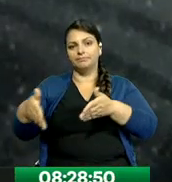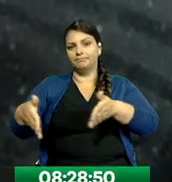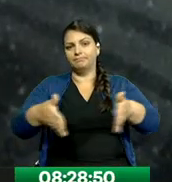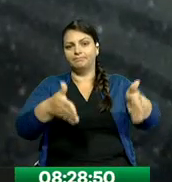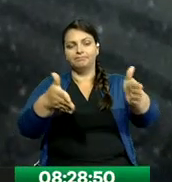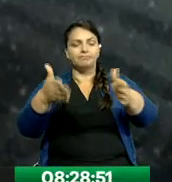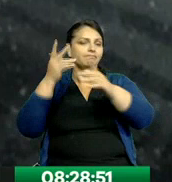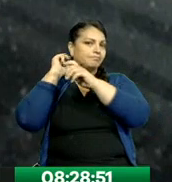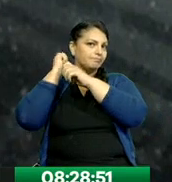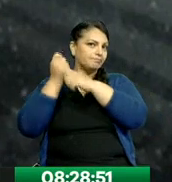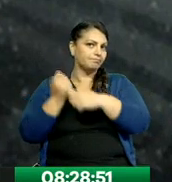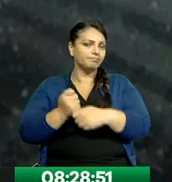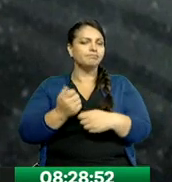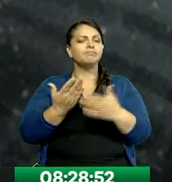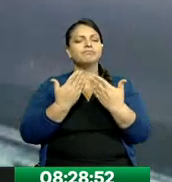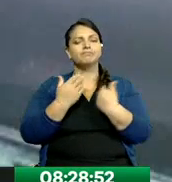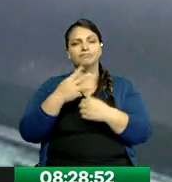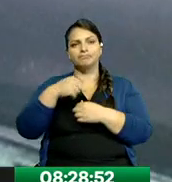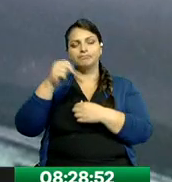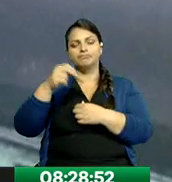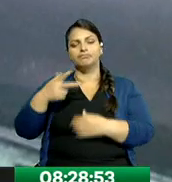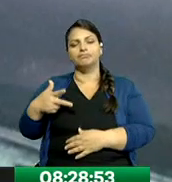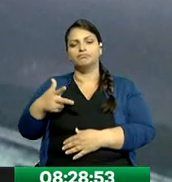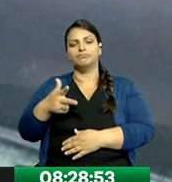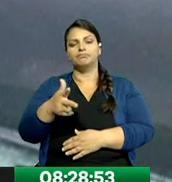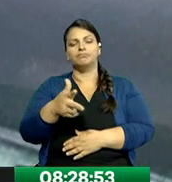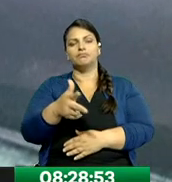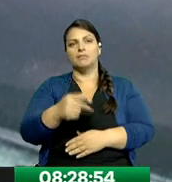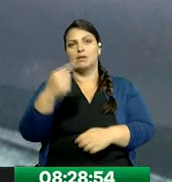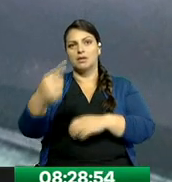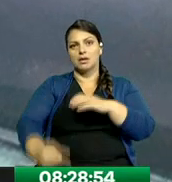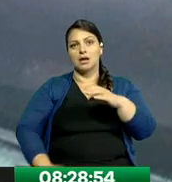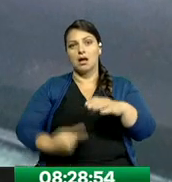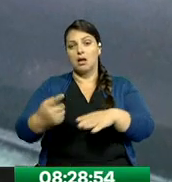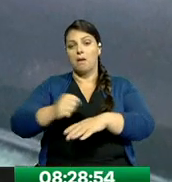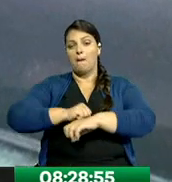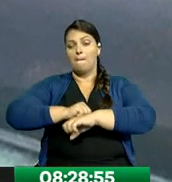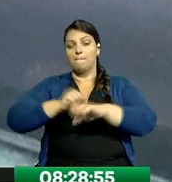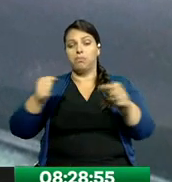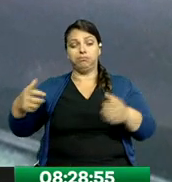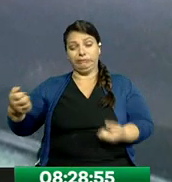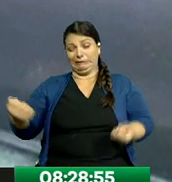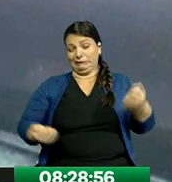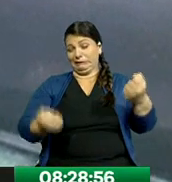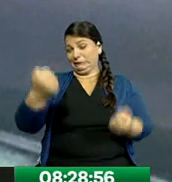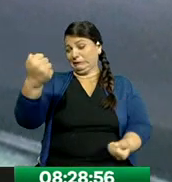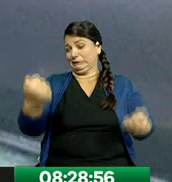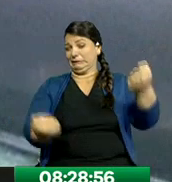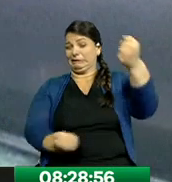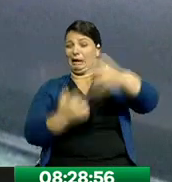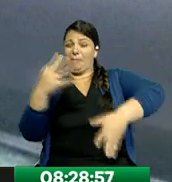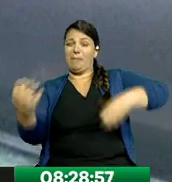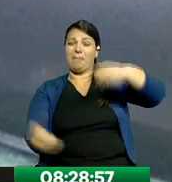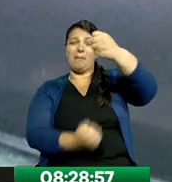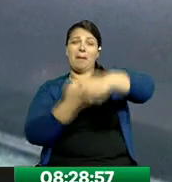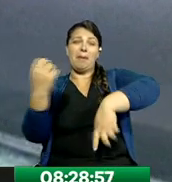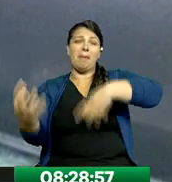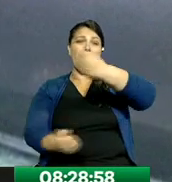norte de Guayaquil. El conductor resultó herido y fue llevado al hospital Guayaquil.